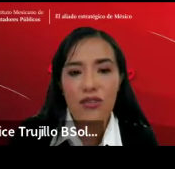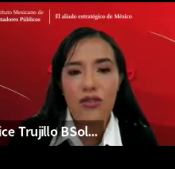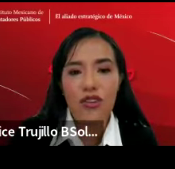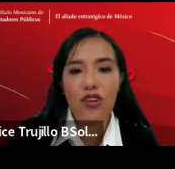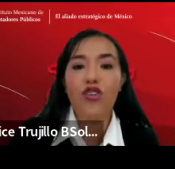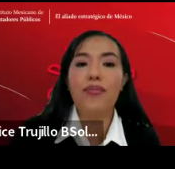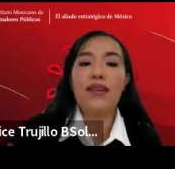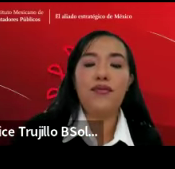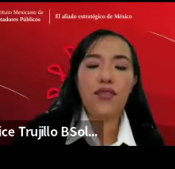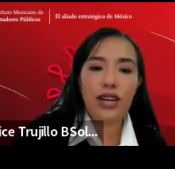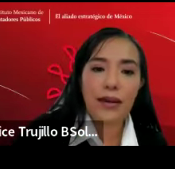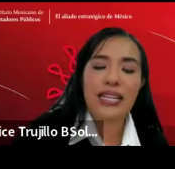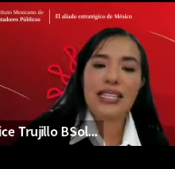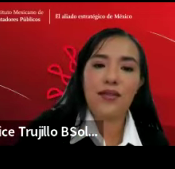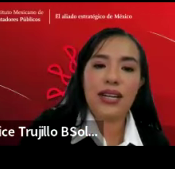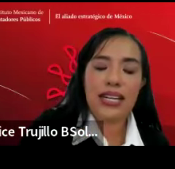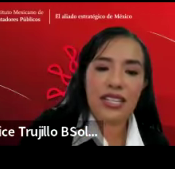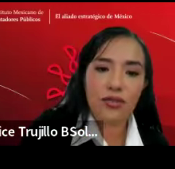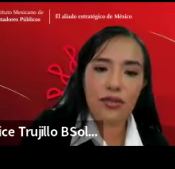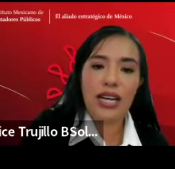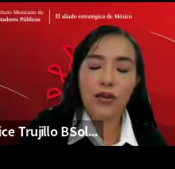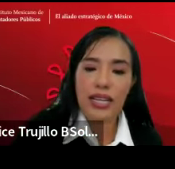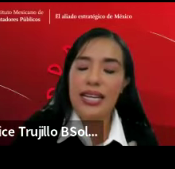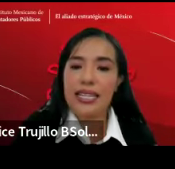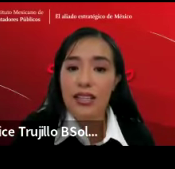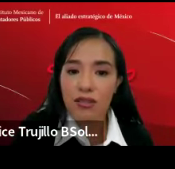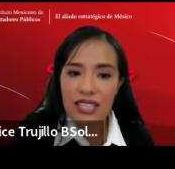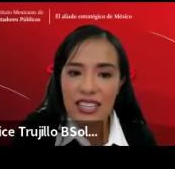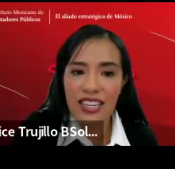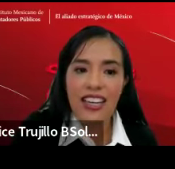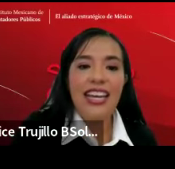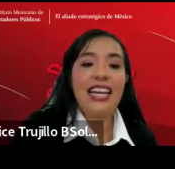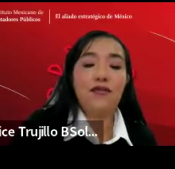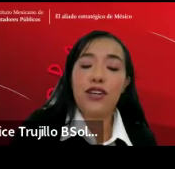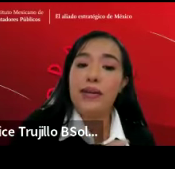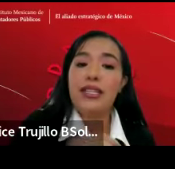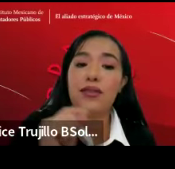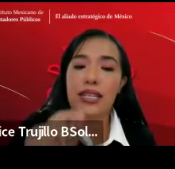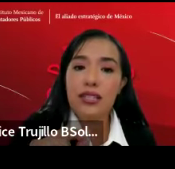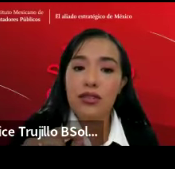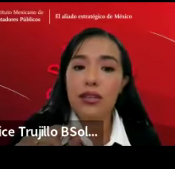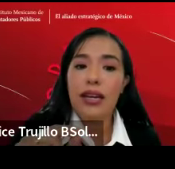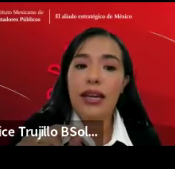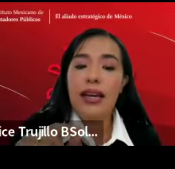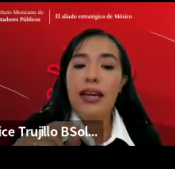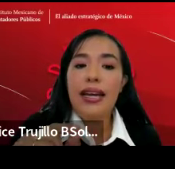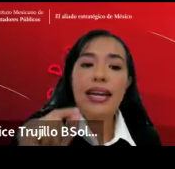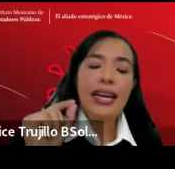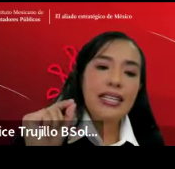de riesgo? Con mi enfoque basado en riesgo. ¿Se acuerdan que hace rato les dije? El enfoque basado en